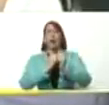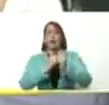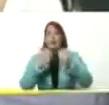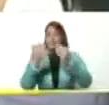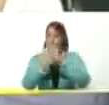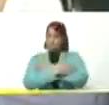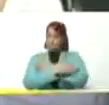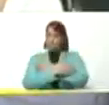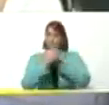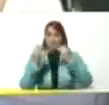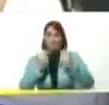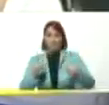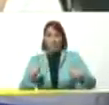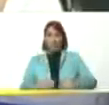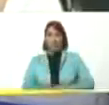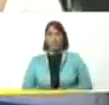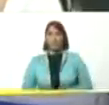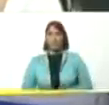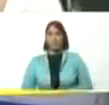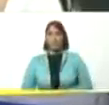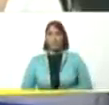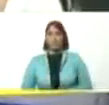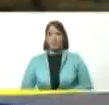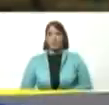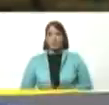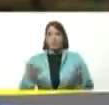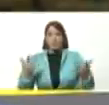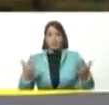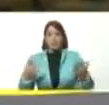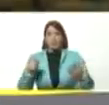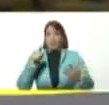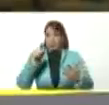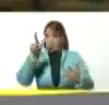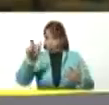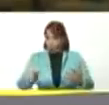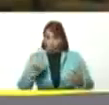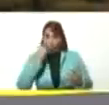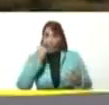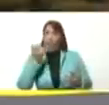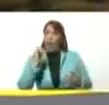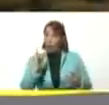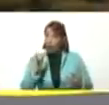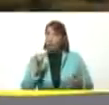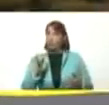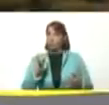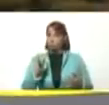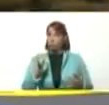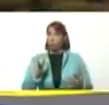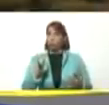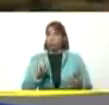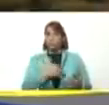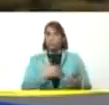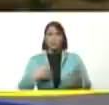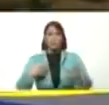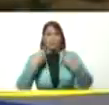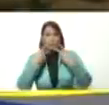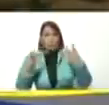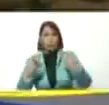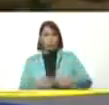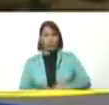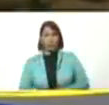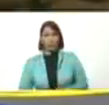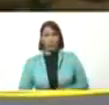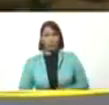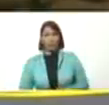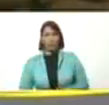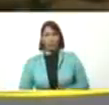porque fue alcalde de Barcelona. La mano de él está ahí. ¿Ah? Y quiero anunciar,